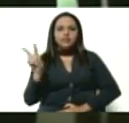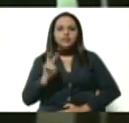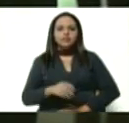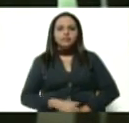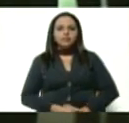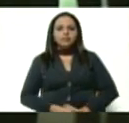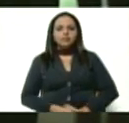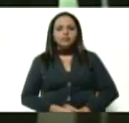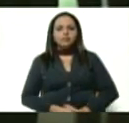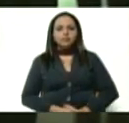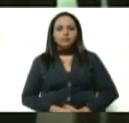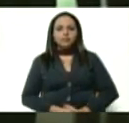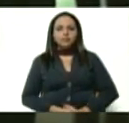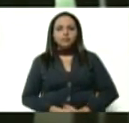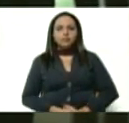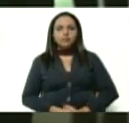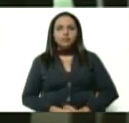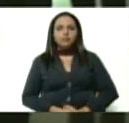de Venezuela.